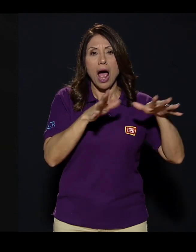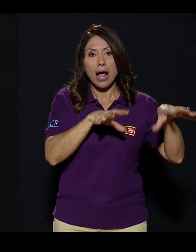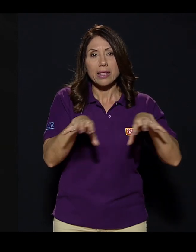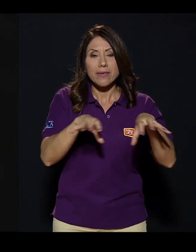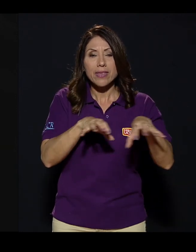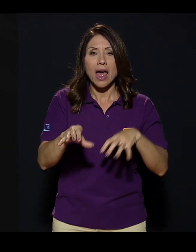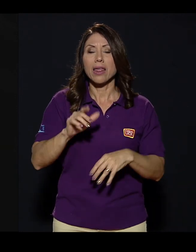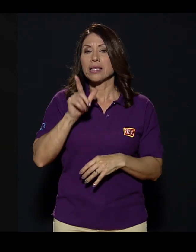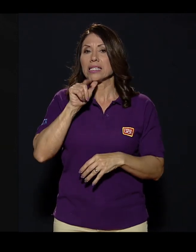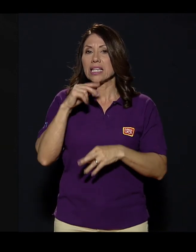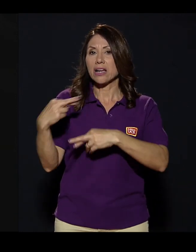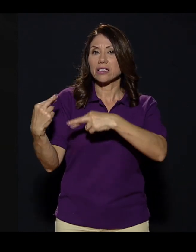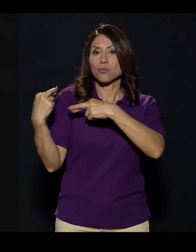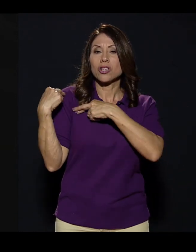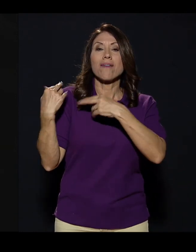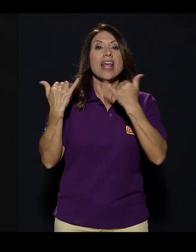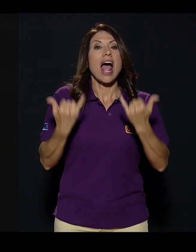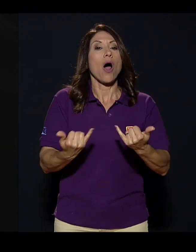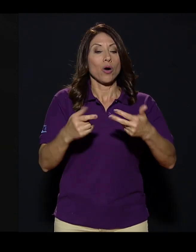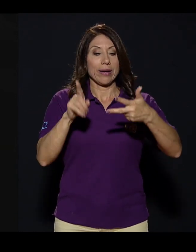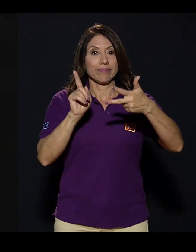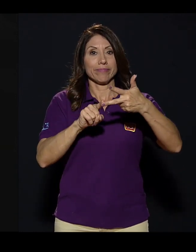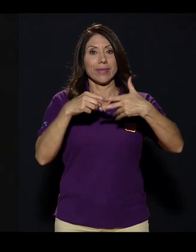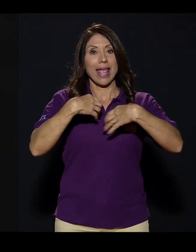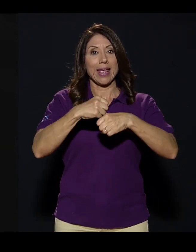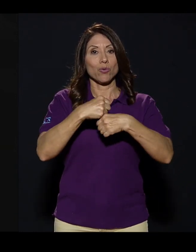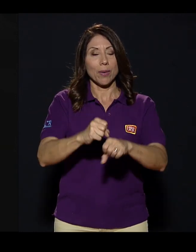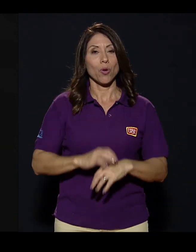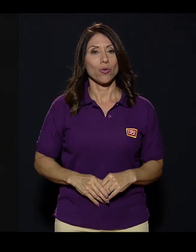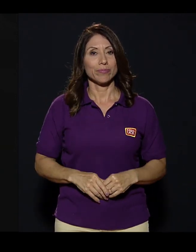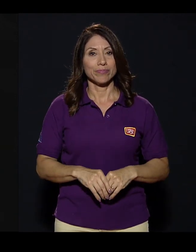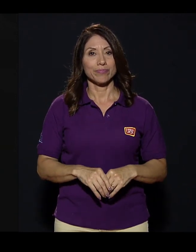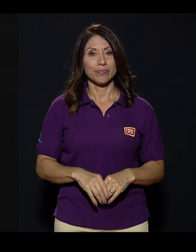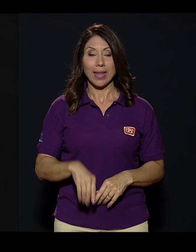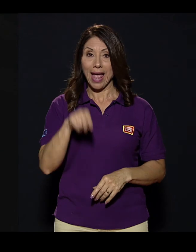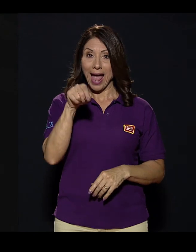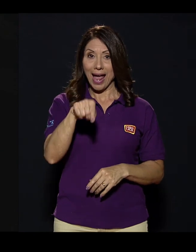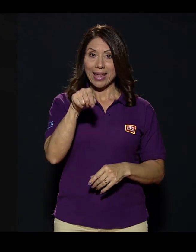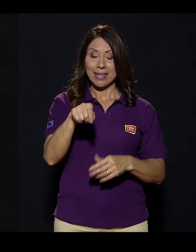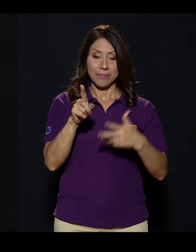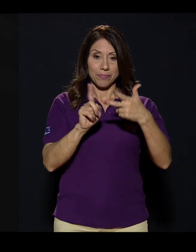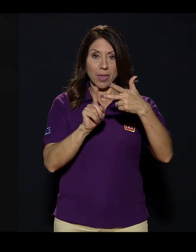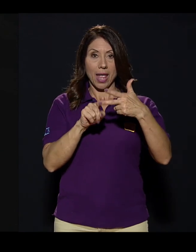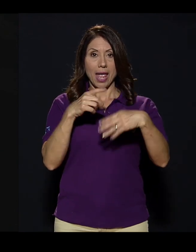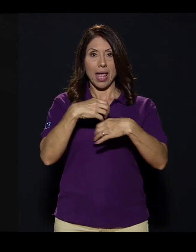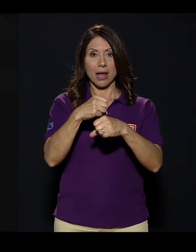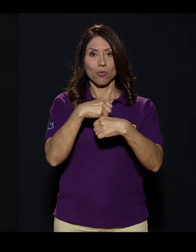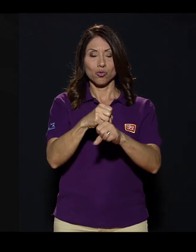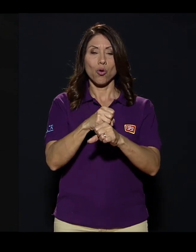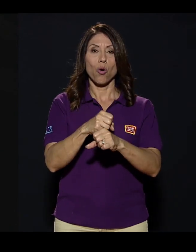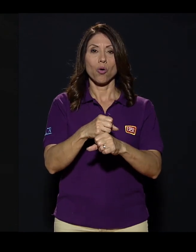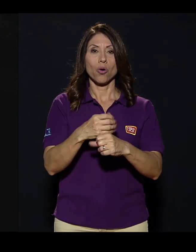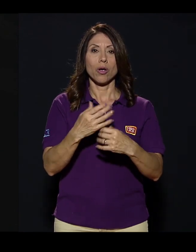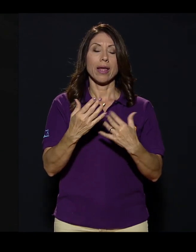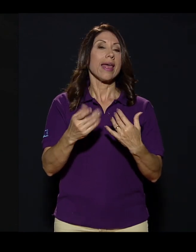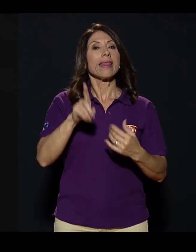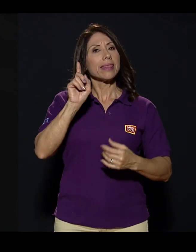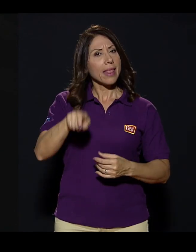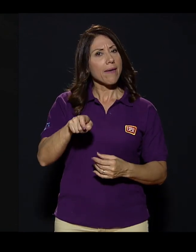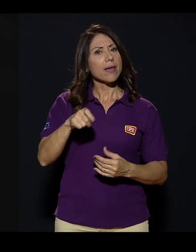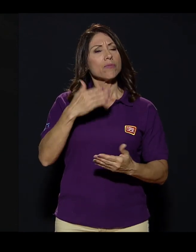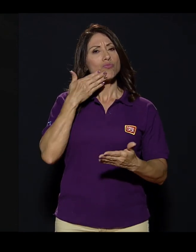ejecución debemos tener muy buena comunicación entre los diferentes grupos, porque pueden haber variables,